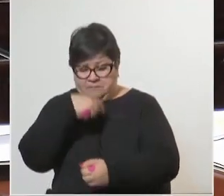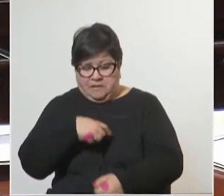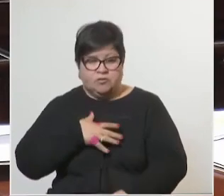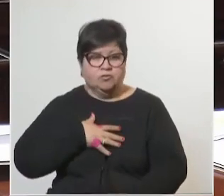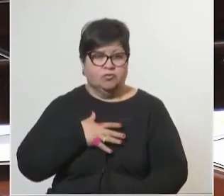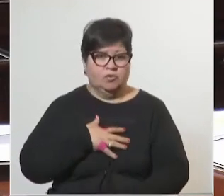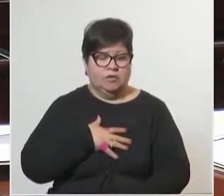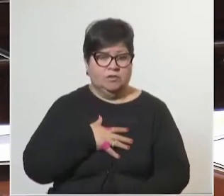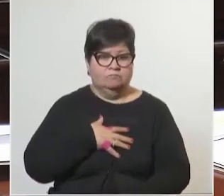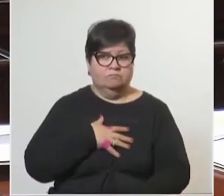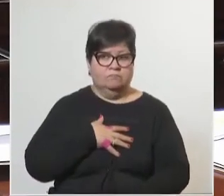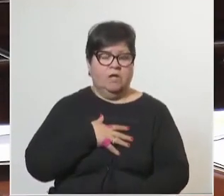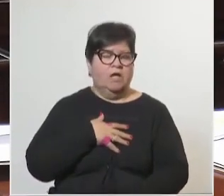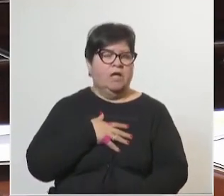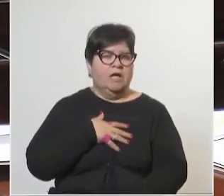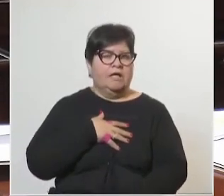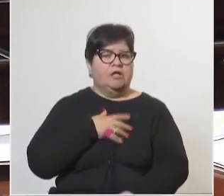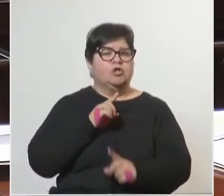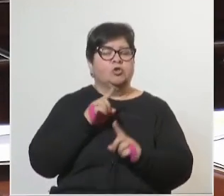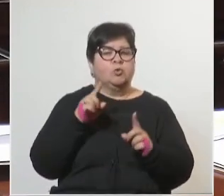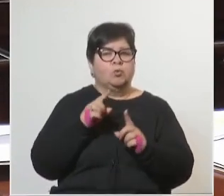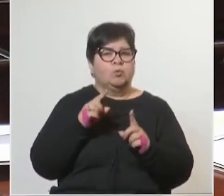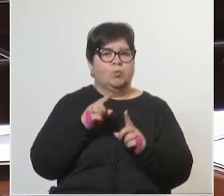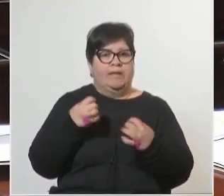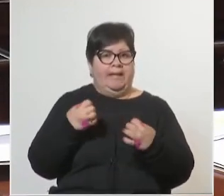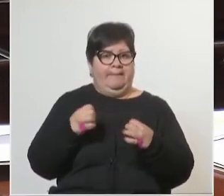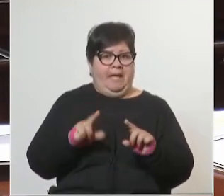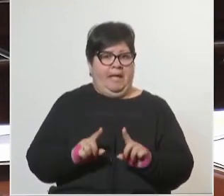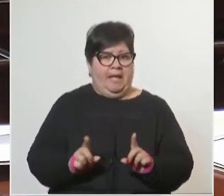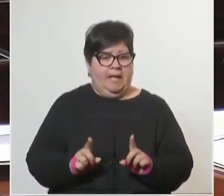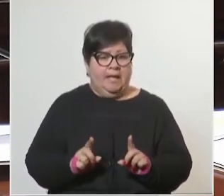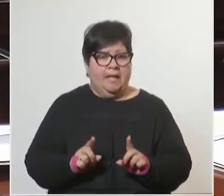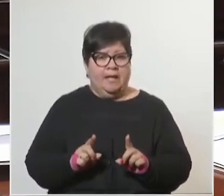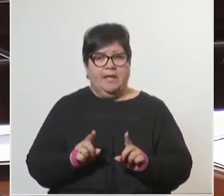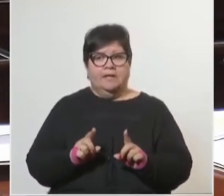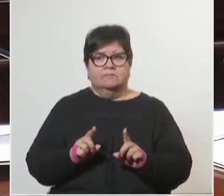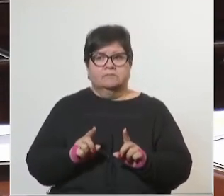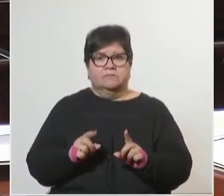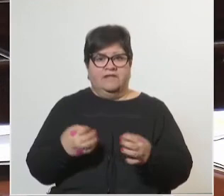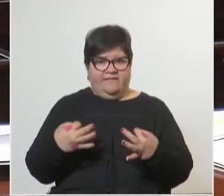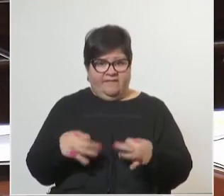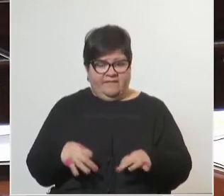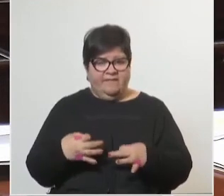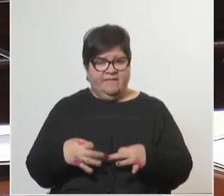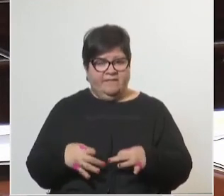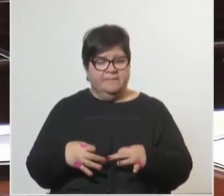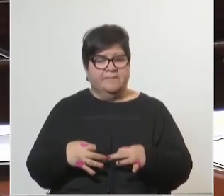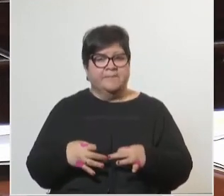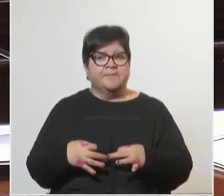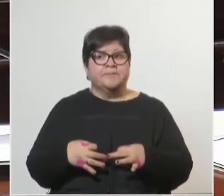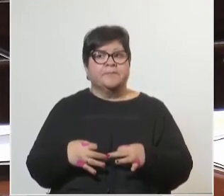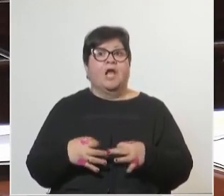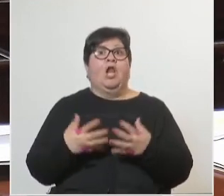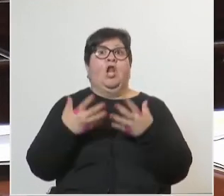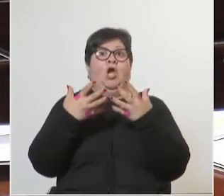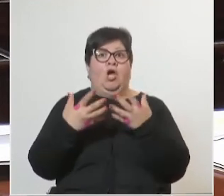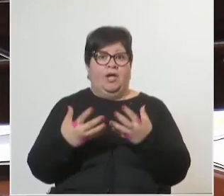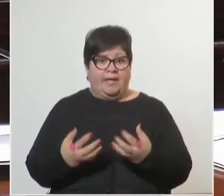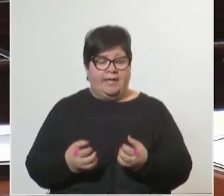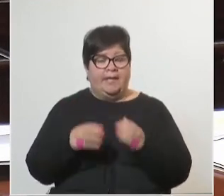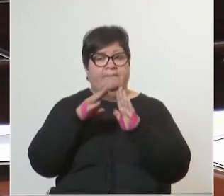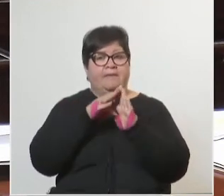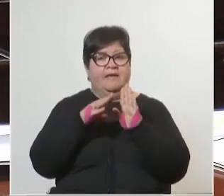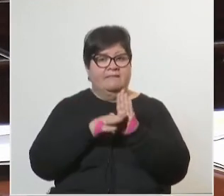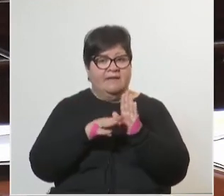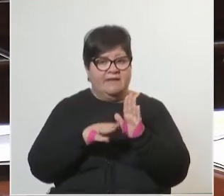personal entiendo que no es en absoluto inadecuado, algo parecido. Lo que pretenden las medidas